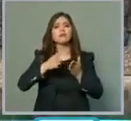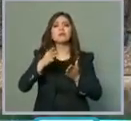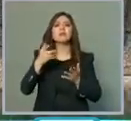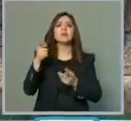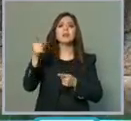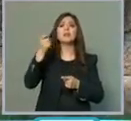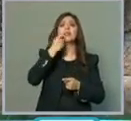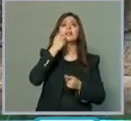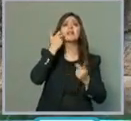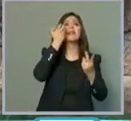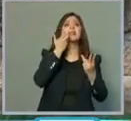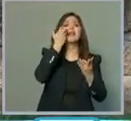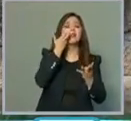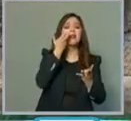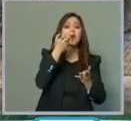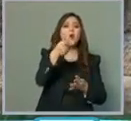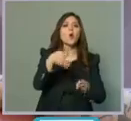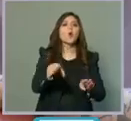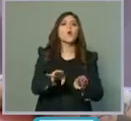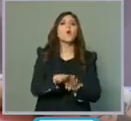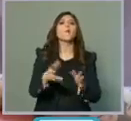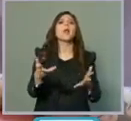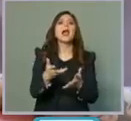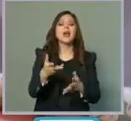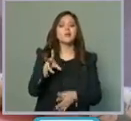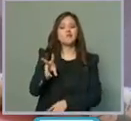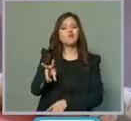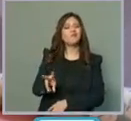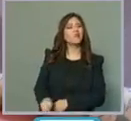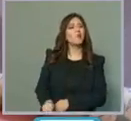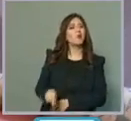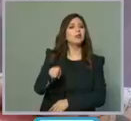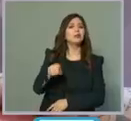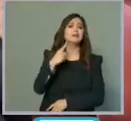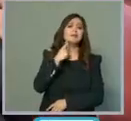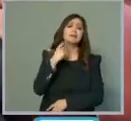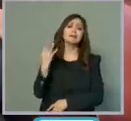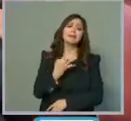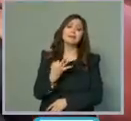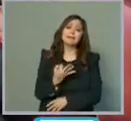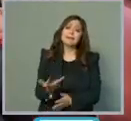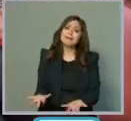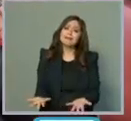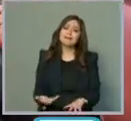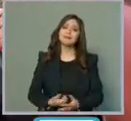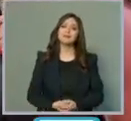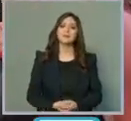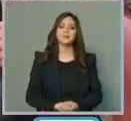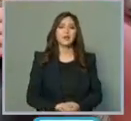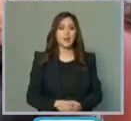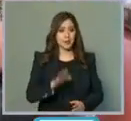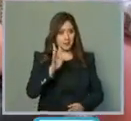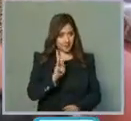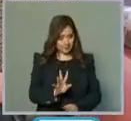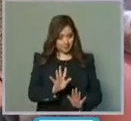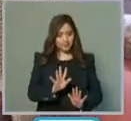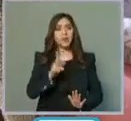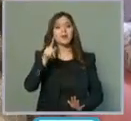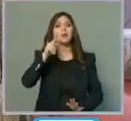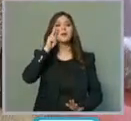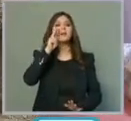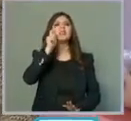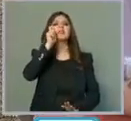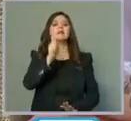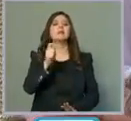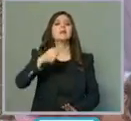negarte a esos placeres? Ah, esa es la idea. Mira, fíjate que la respuesta consiste en lo siguiente. No se trata